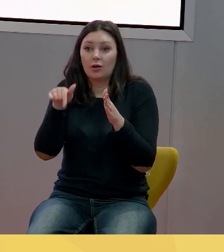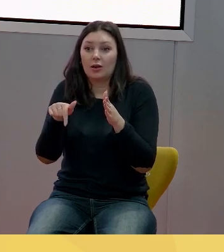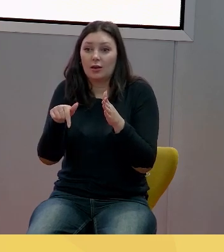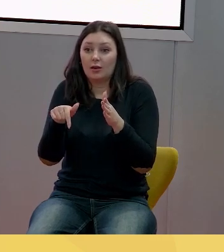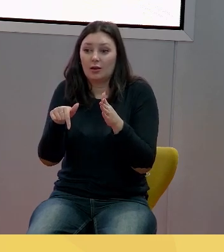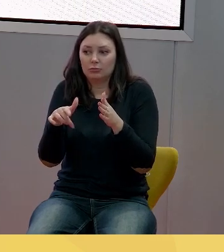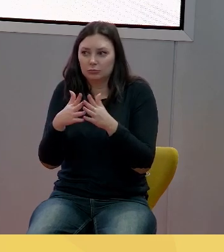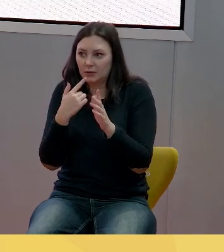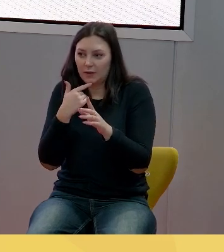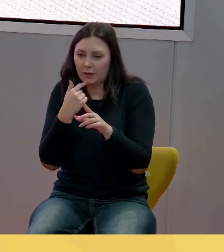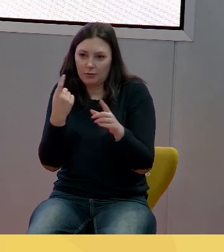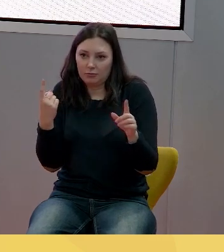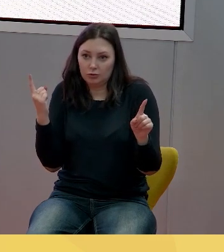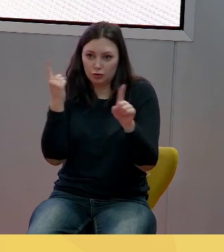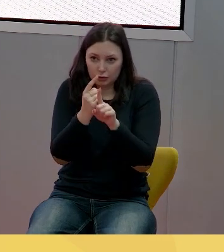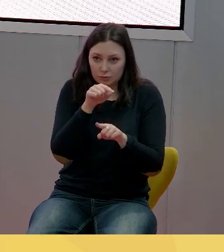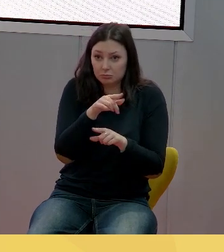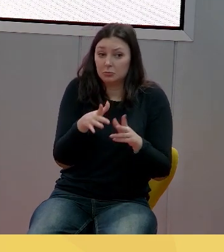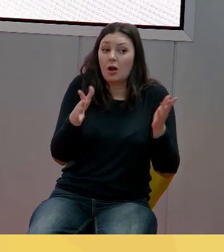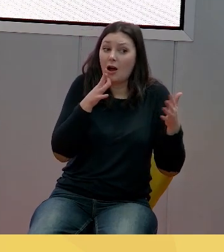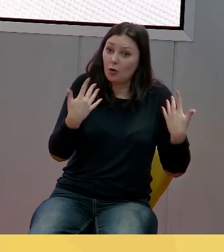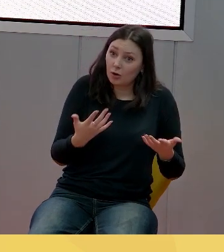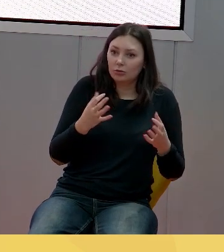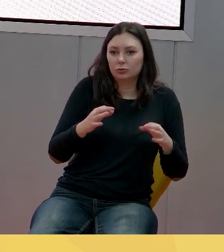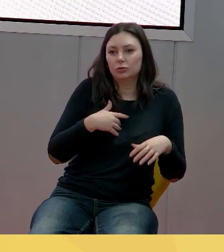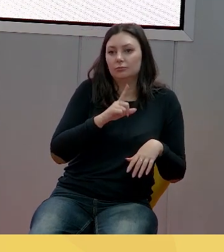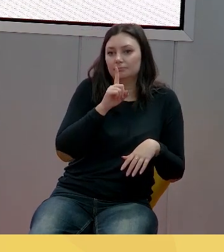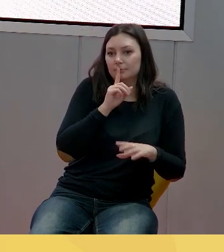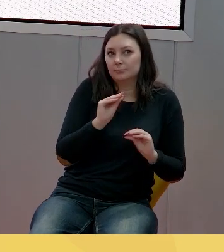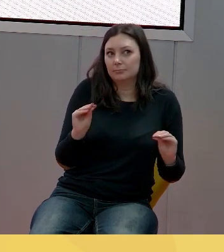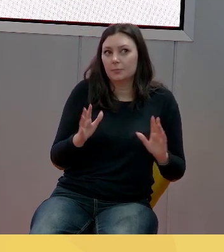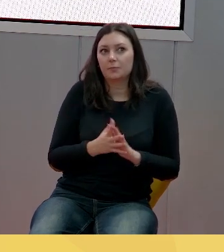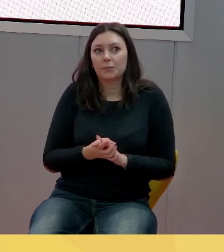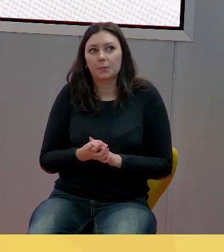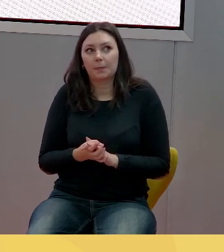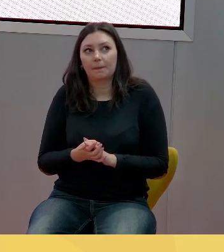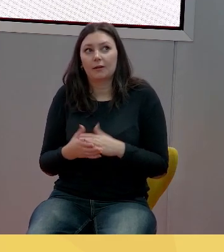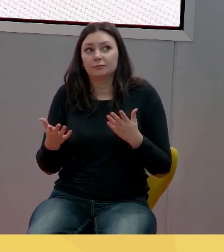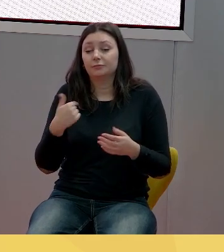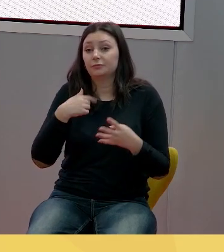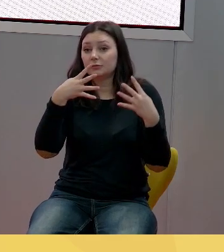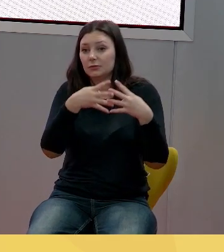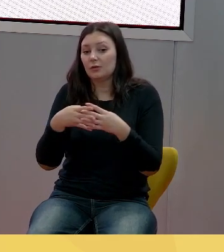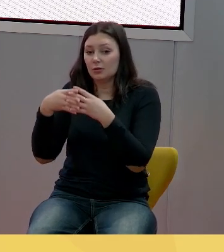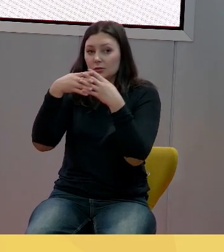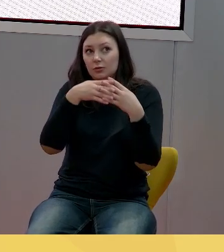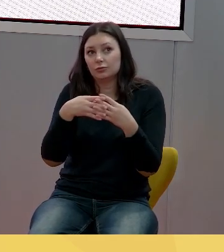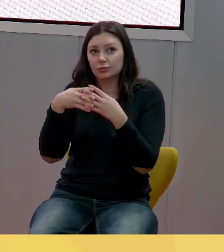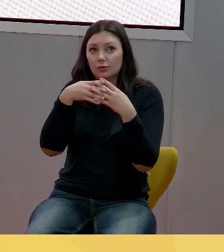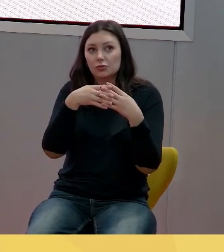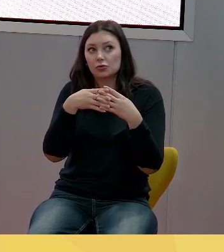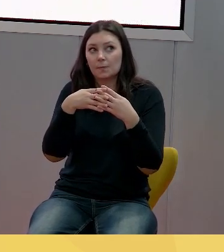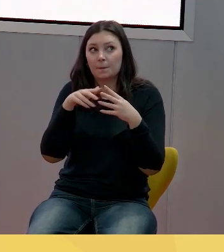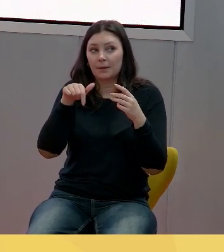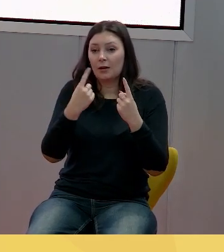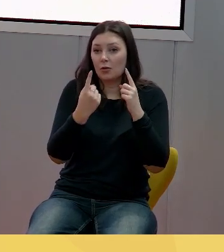Pero tampoco es una sorpresa por todo lo que sabemos de estas organizaciones. En Estados Unidos, como seguramente saben, varios estados